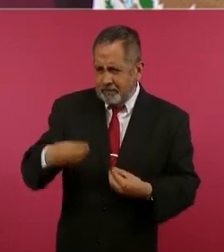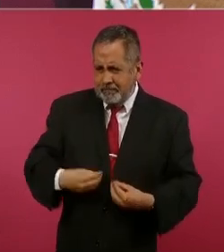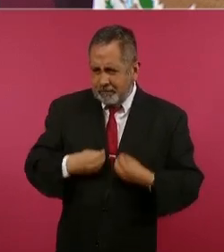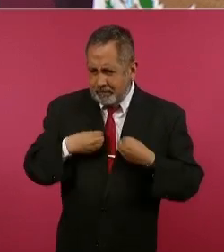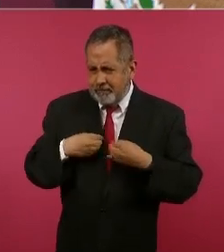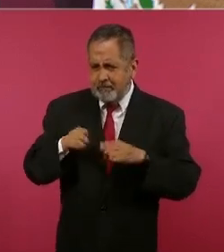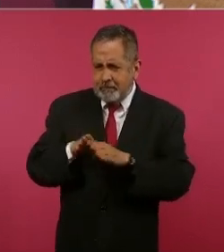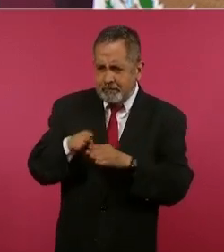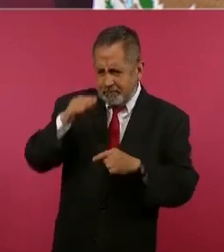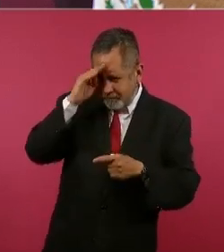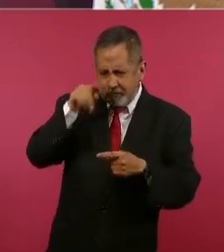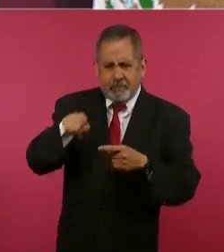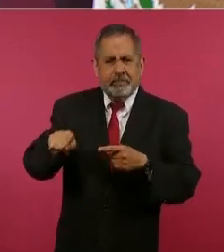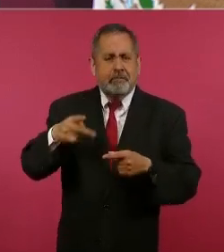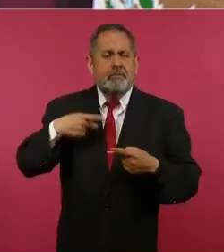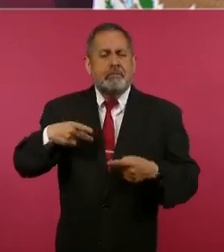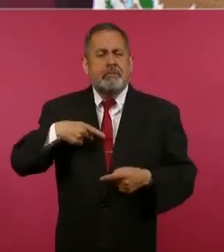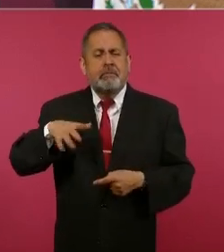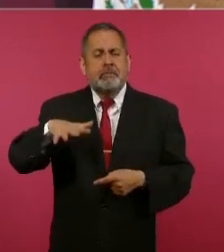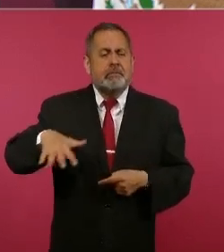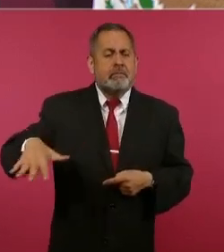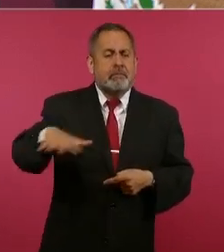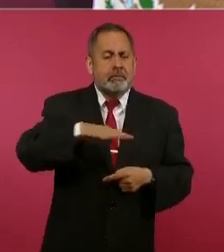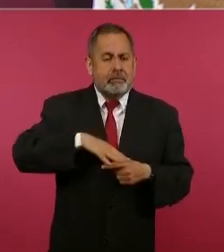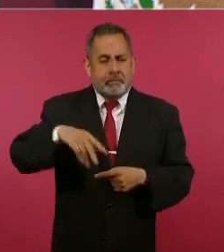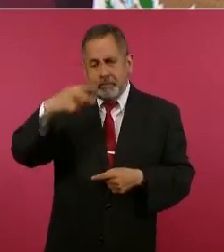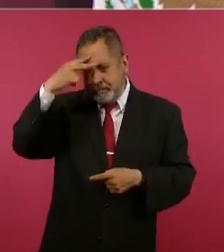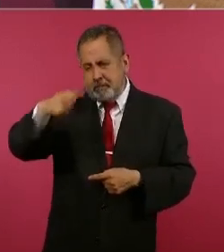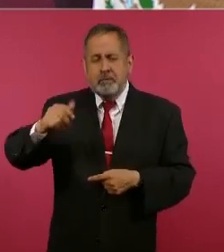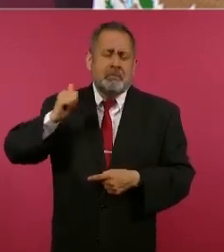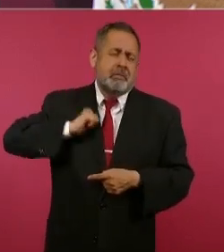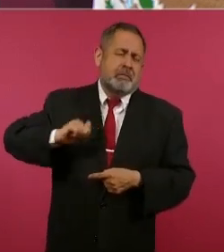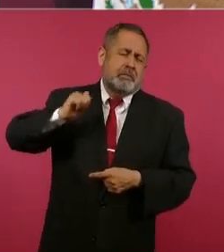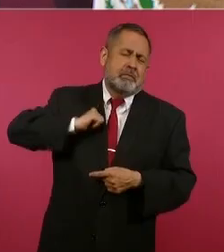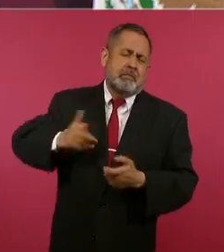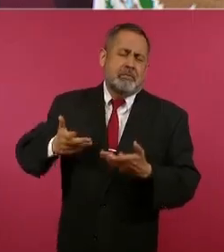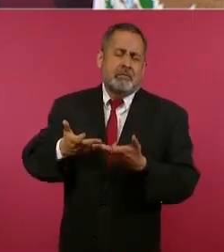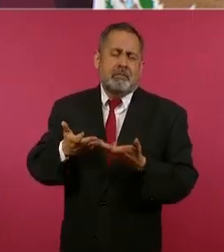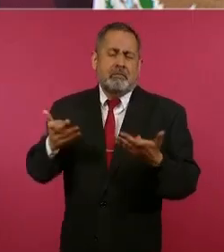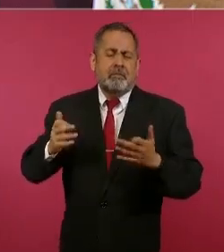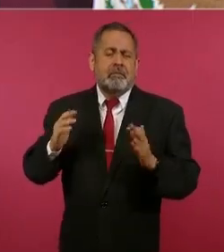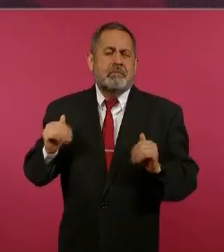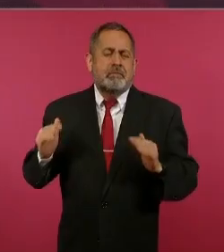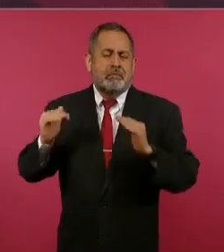los habitantes del México prehispánico,